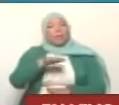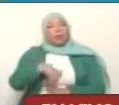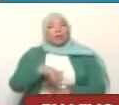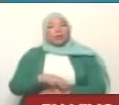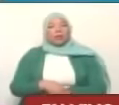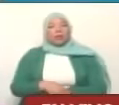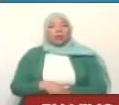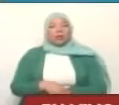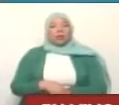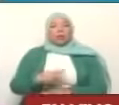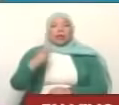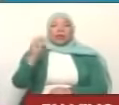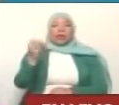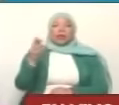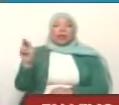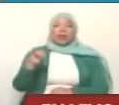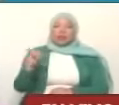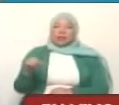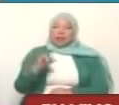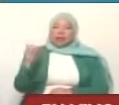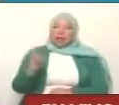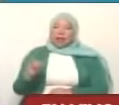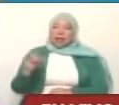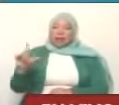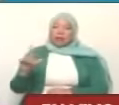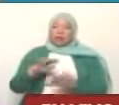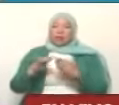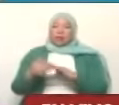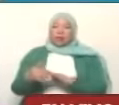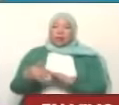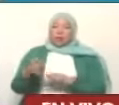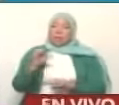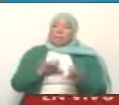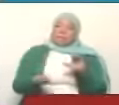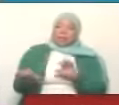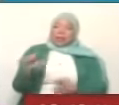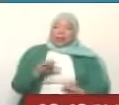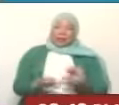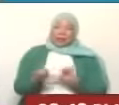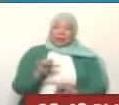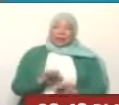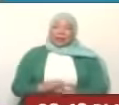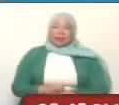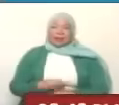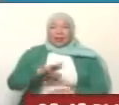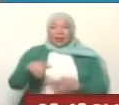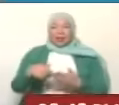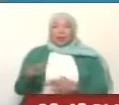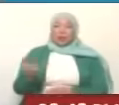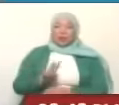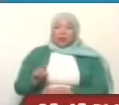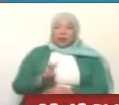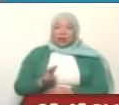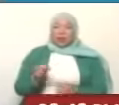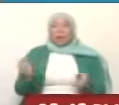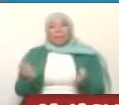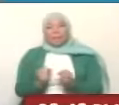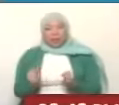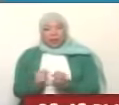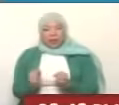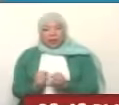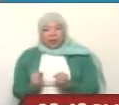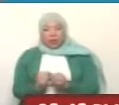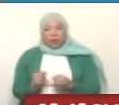Carrizal. De Carrizal, ¿viste? Nosotros somos un combinadito de todo el país. Hay gente de Mérida,